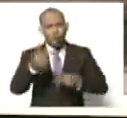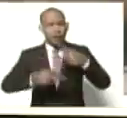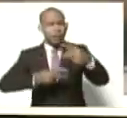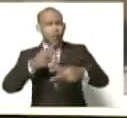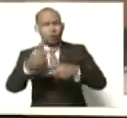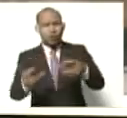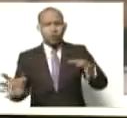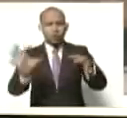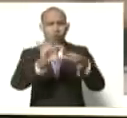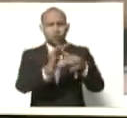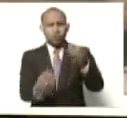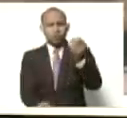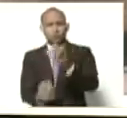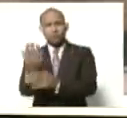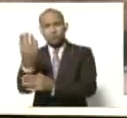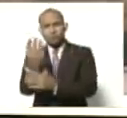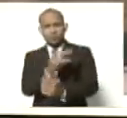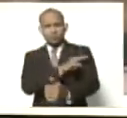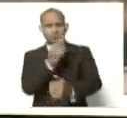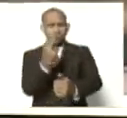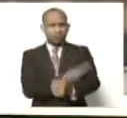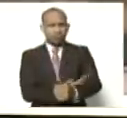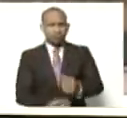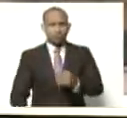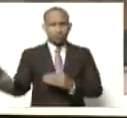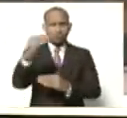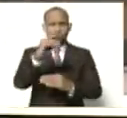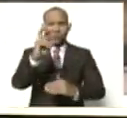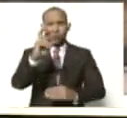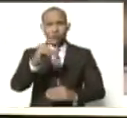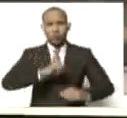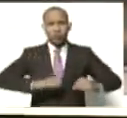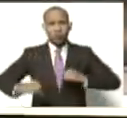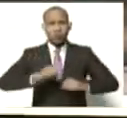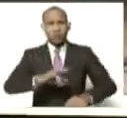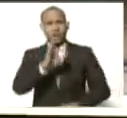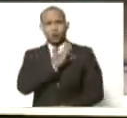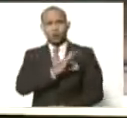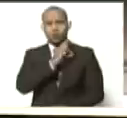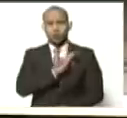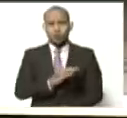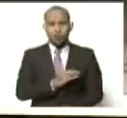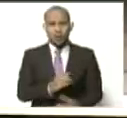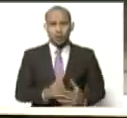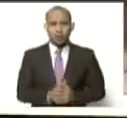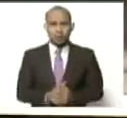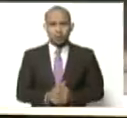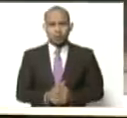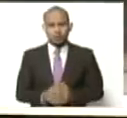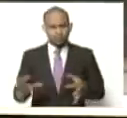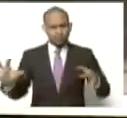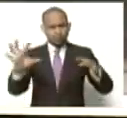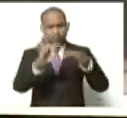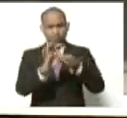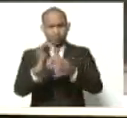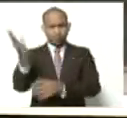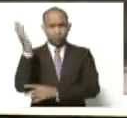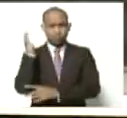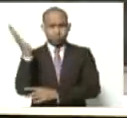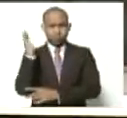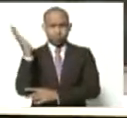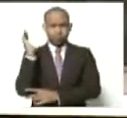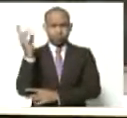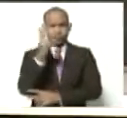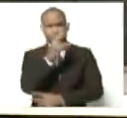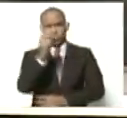reunificación, relanzamiento, repotenciación de los movimientos sociales para un gran congreso bicentenario de